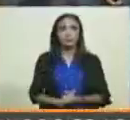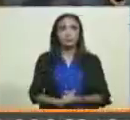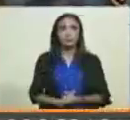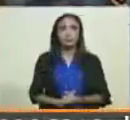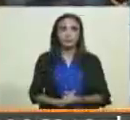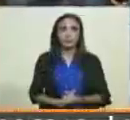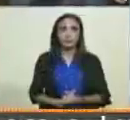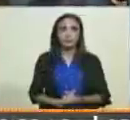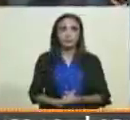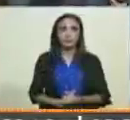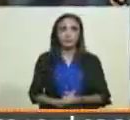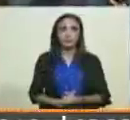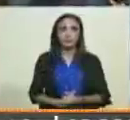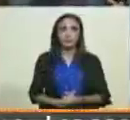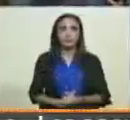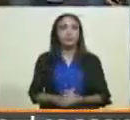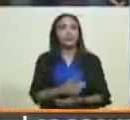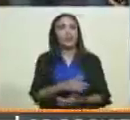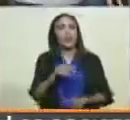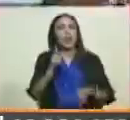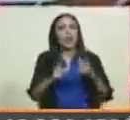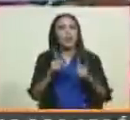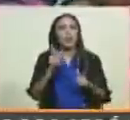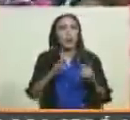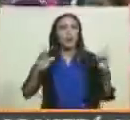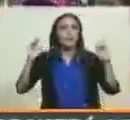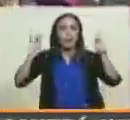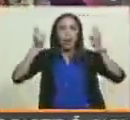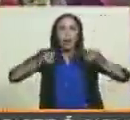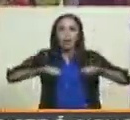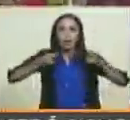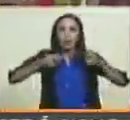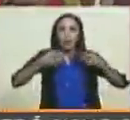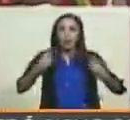¿Quiénes de ustedes tienen un plástico viejo, un poncho?